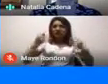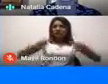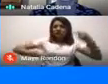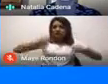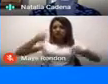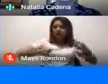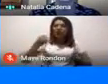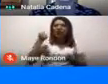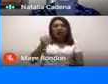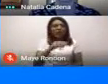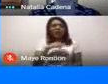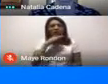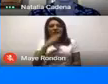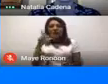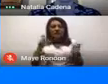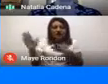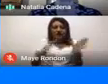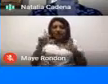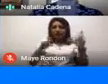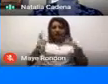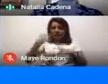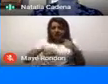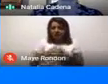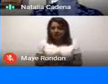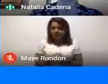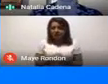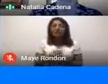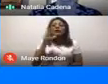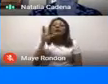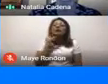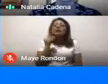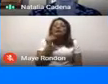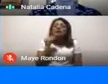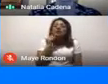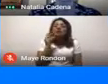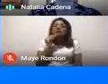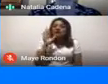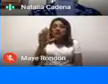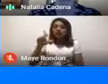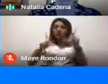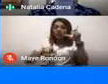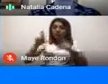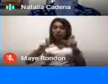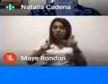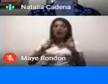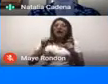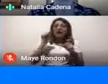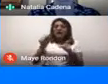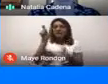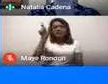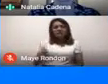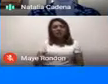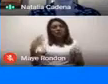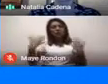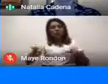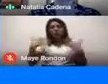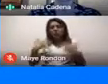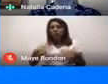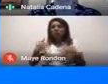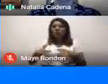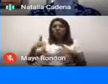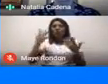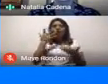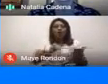y Planificación Turística. Previo a su experiencia en la gestión del turismo, Beatriz trabajó en temas relacionados con la interlocución